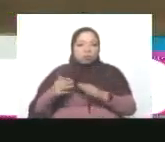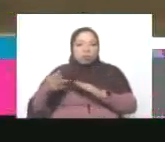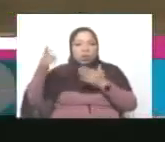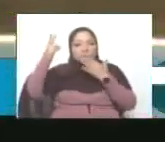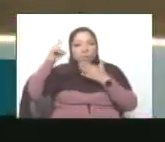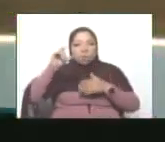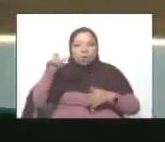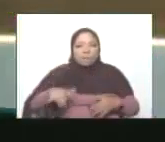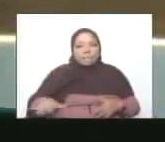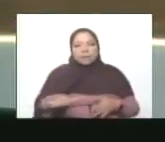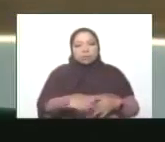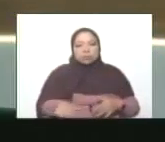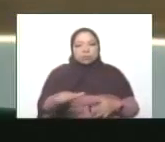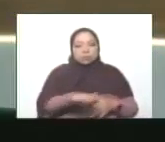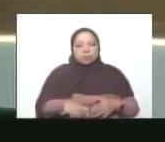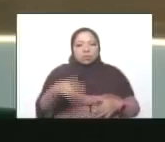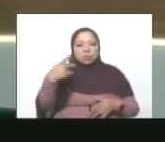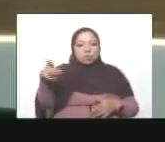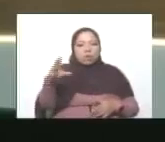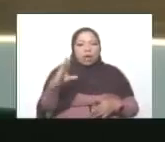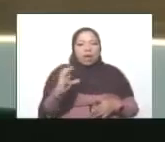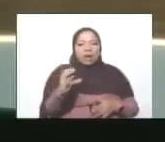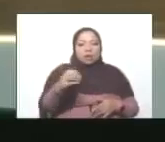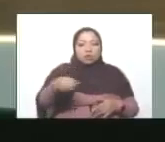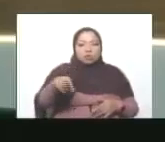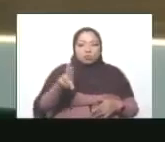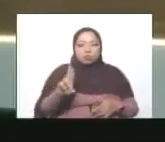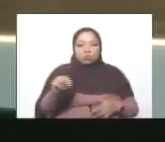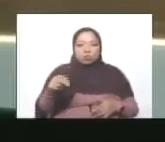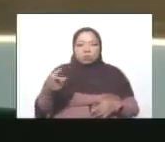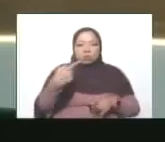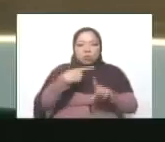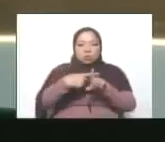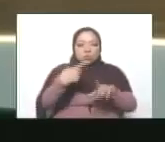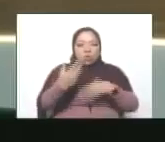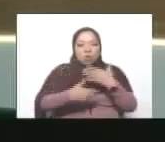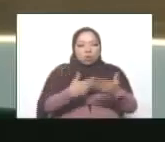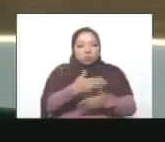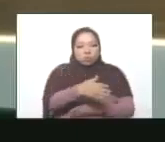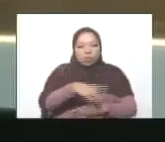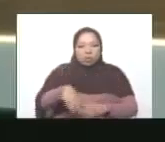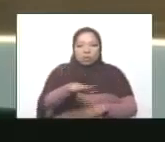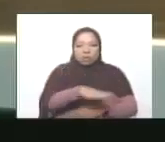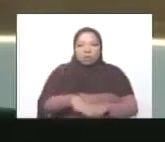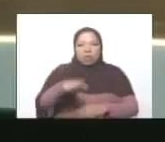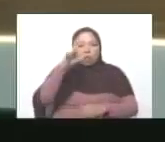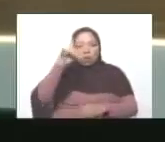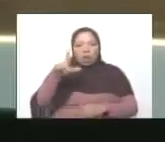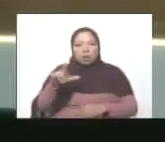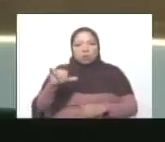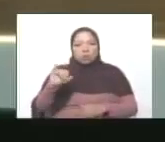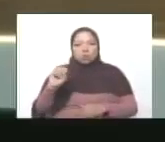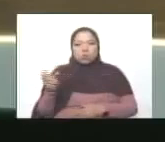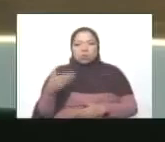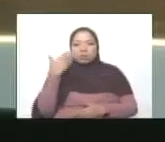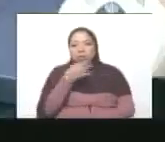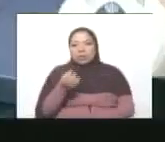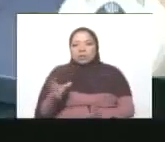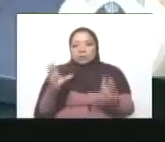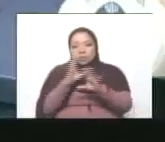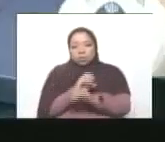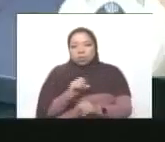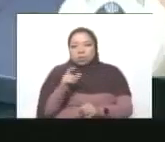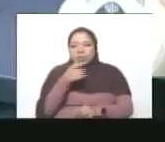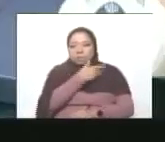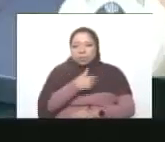Guayacán, parroquia Chacopata, municipio Cruz Almerón, Luis José. Allá viene Luis José.